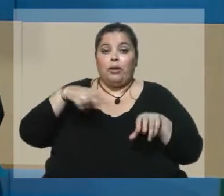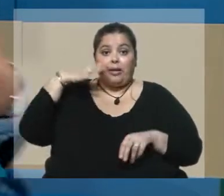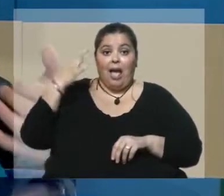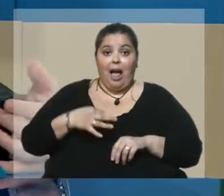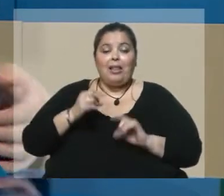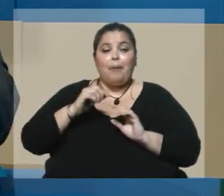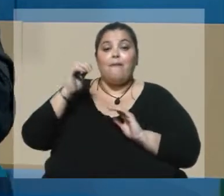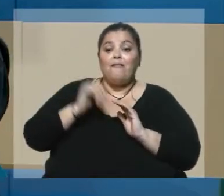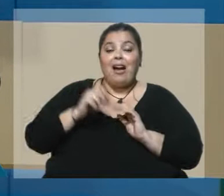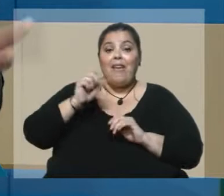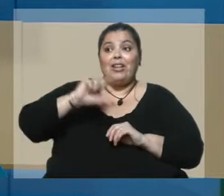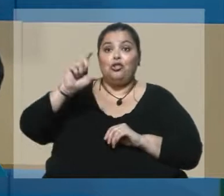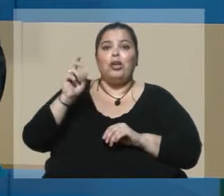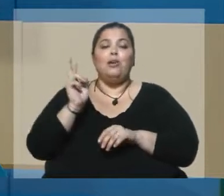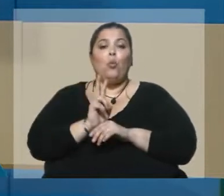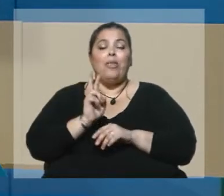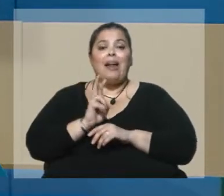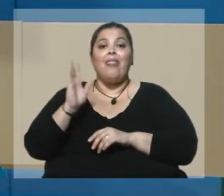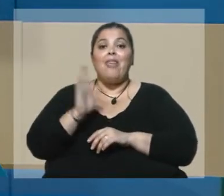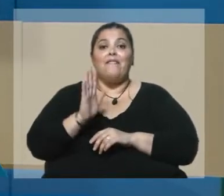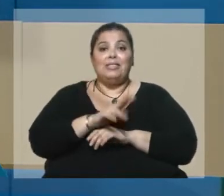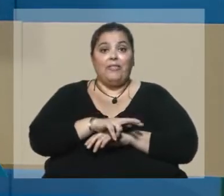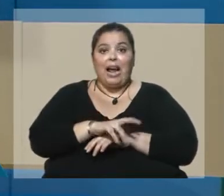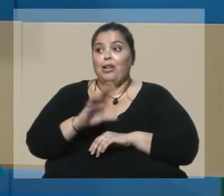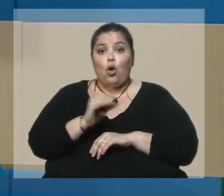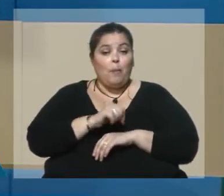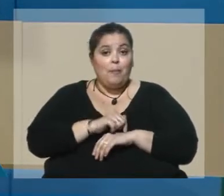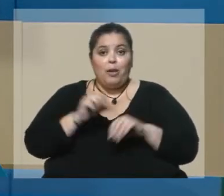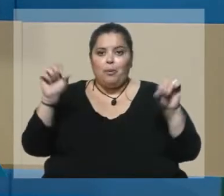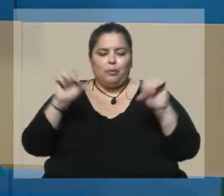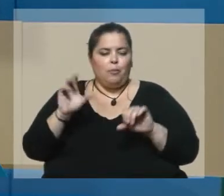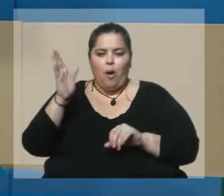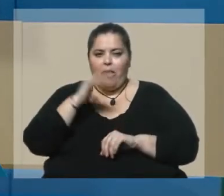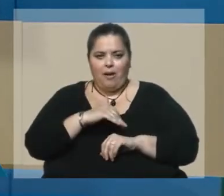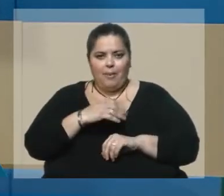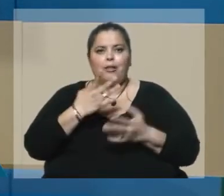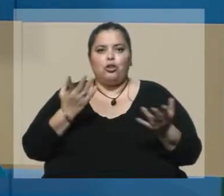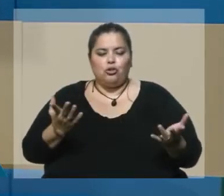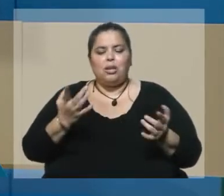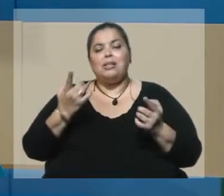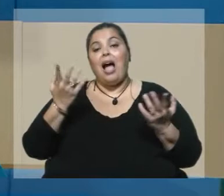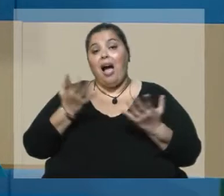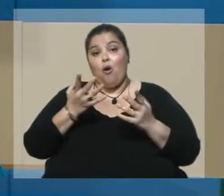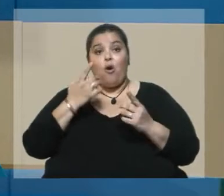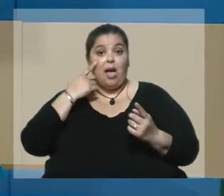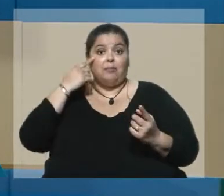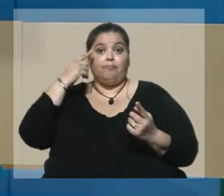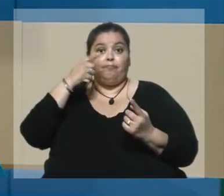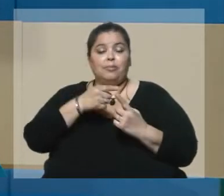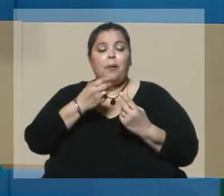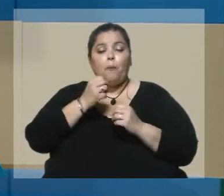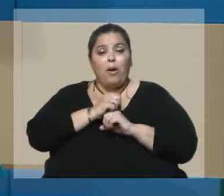y cuidar el déficit fiscal todo al mismo tiempo y es posible que estemos yendo hacia o